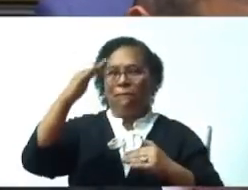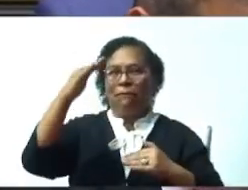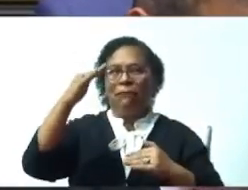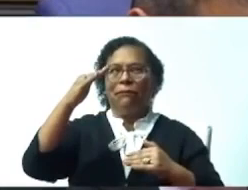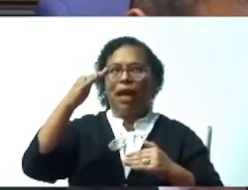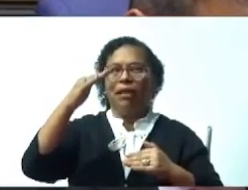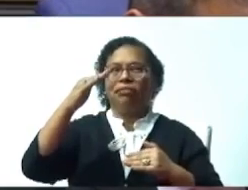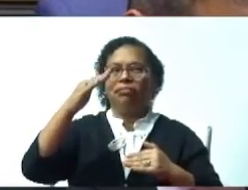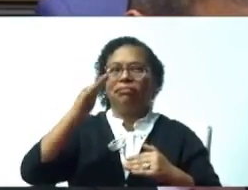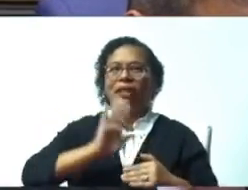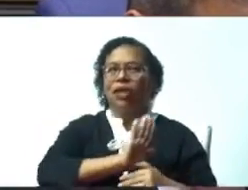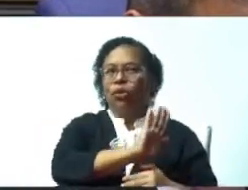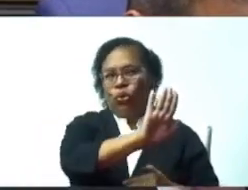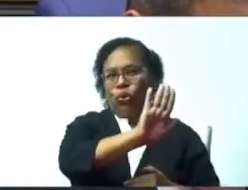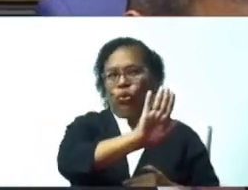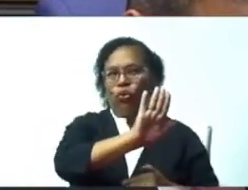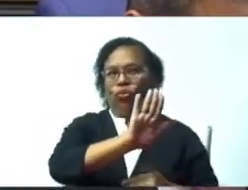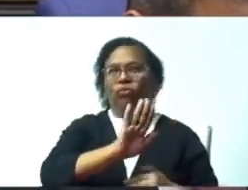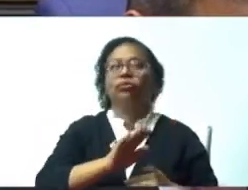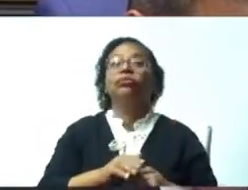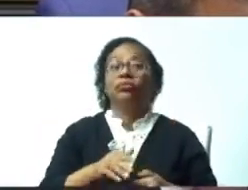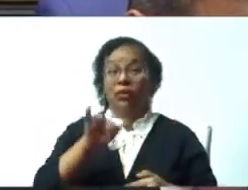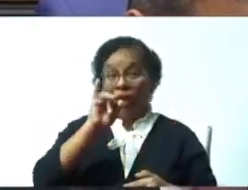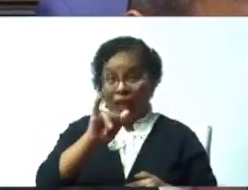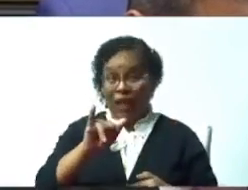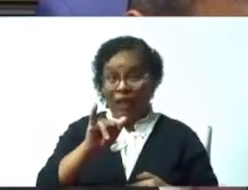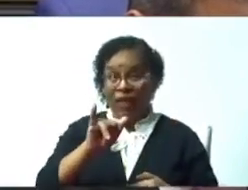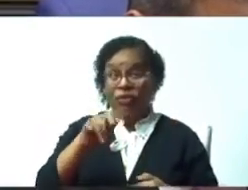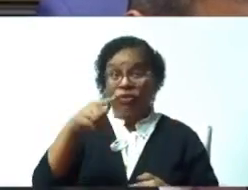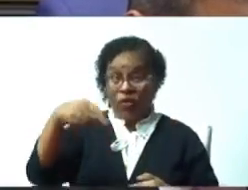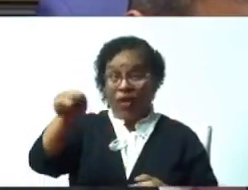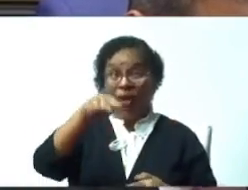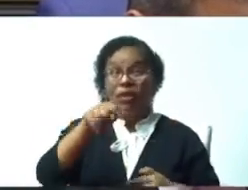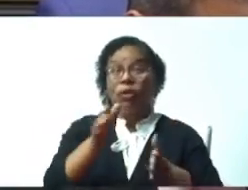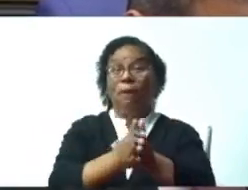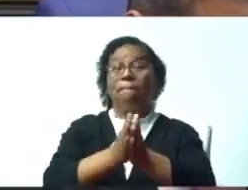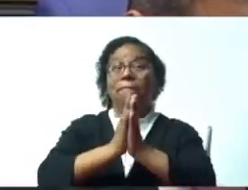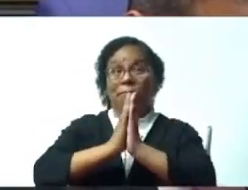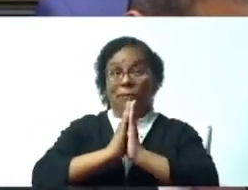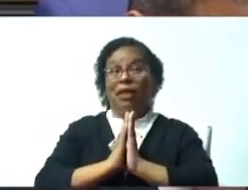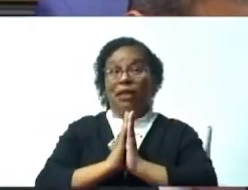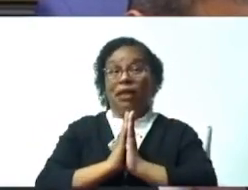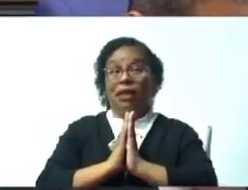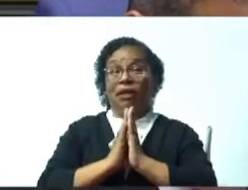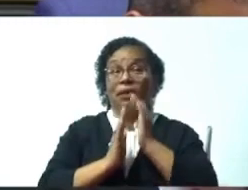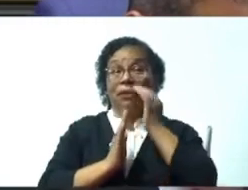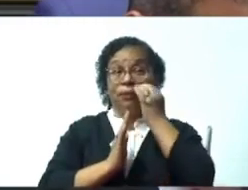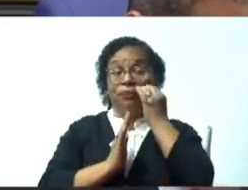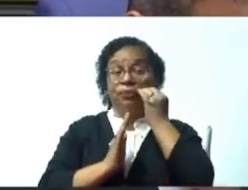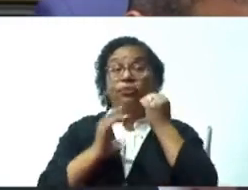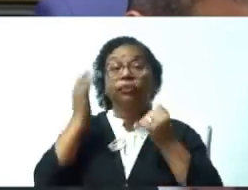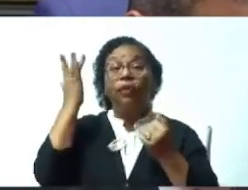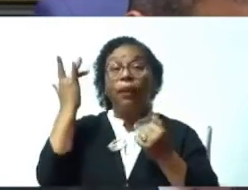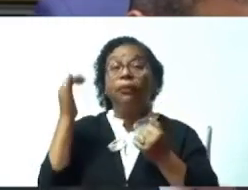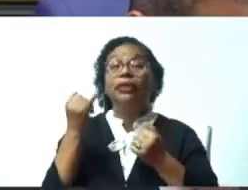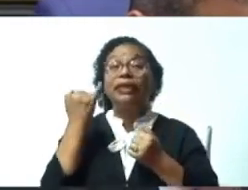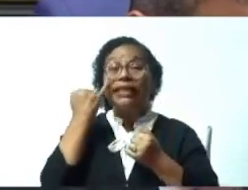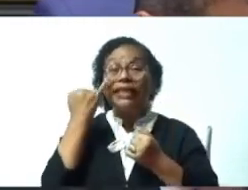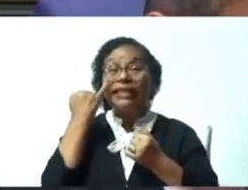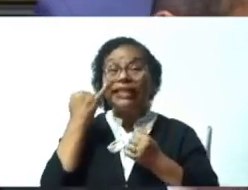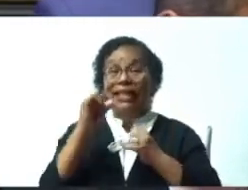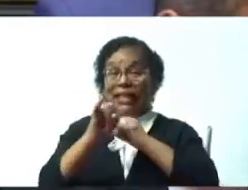liceo y no al Infotet. Porque cuando el Infotet lo toma, esos equipos electrónicos de